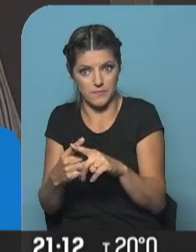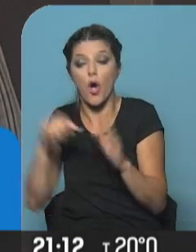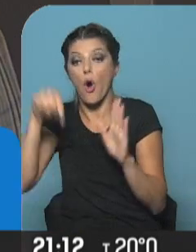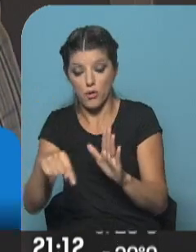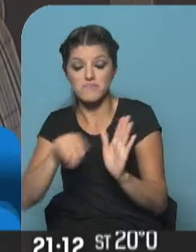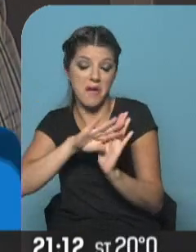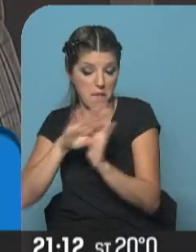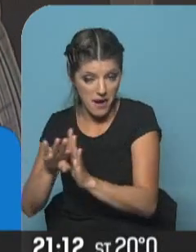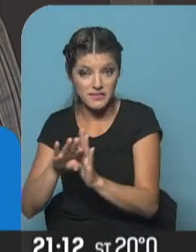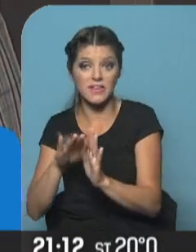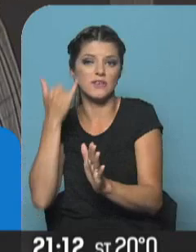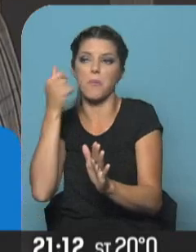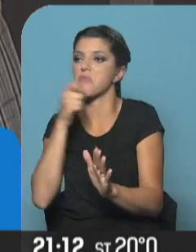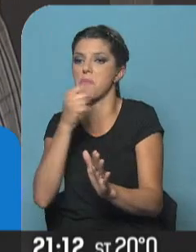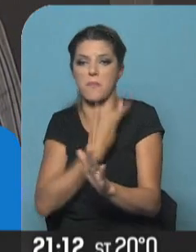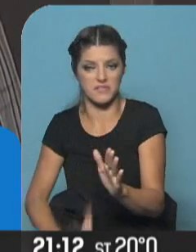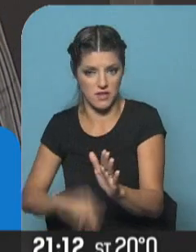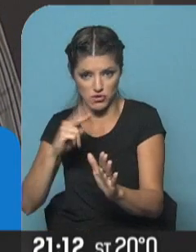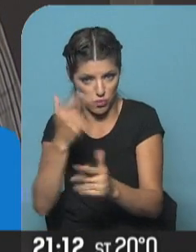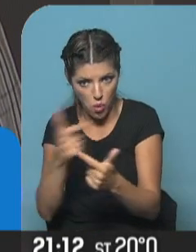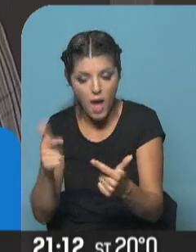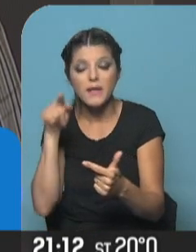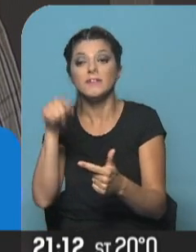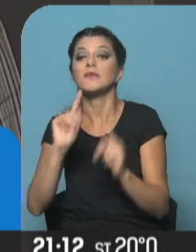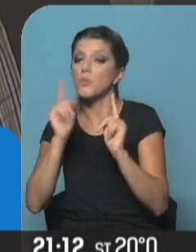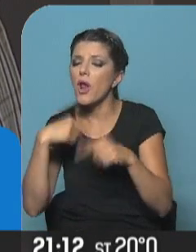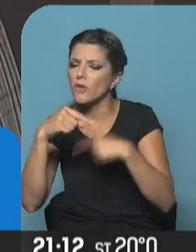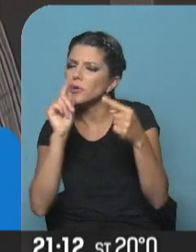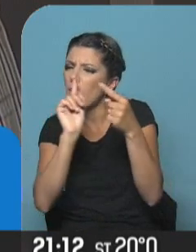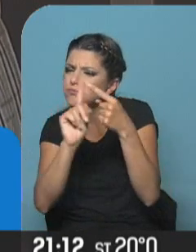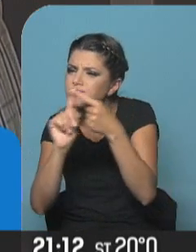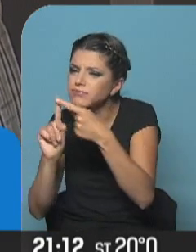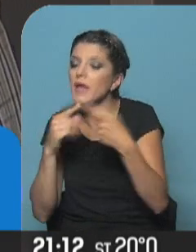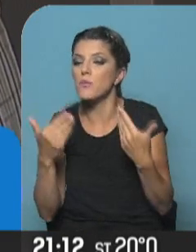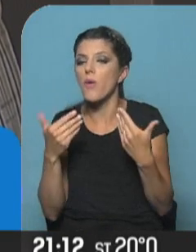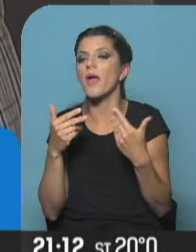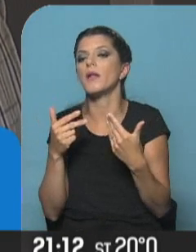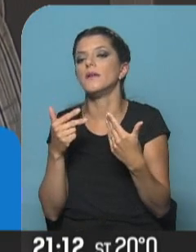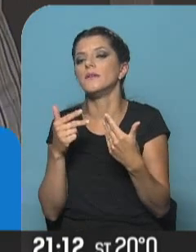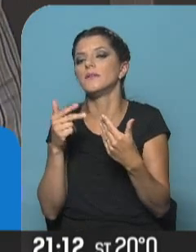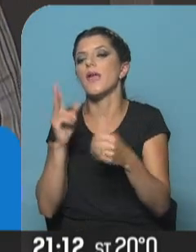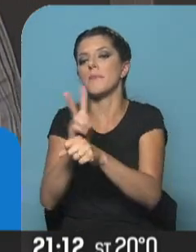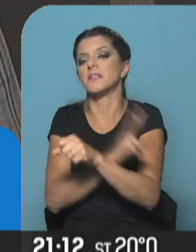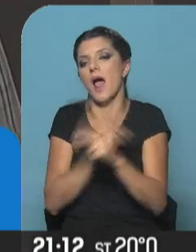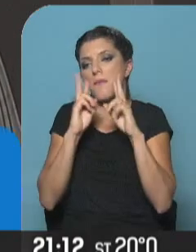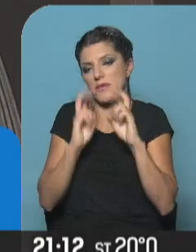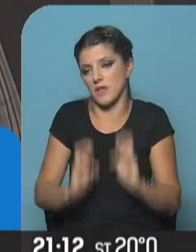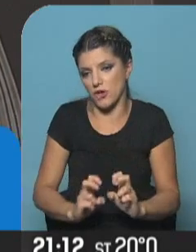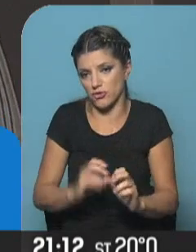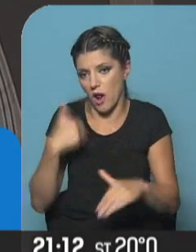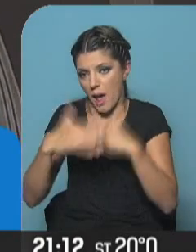o fuera de los cargos públicos, todavía conservan ese tipo de relaciones que pueden impedir el normal desenvolvimiento. Por supuesto que esas